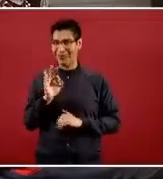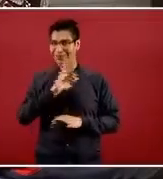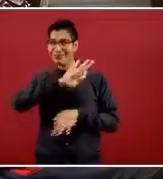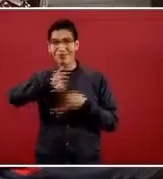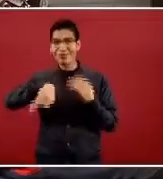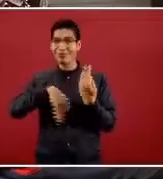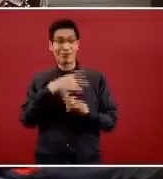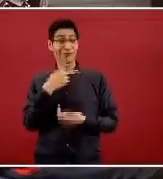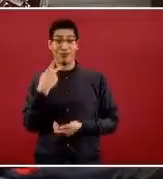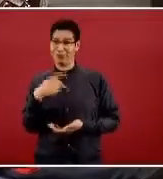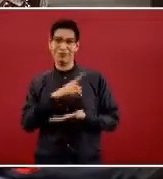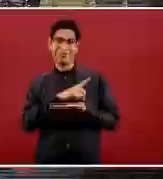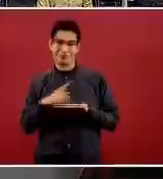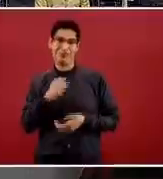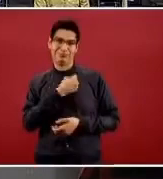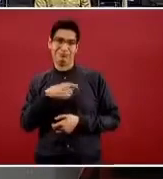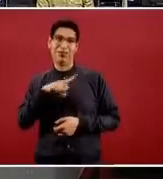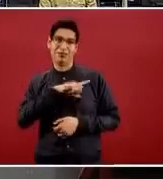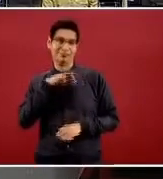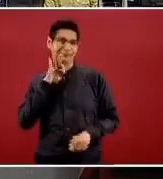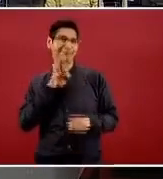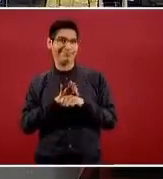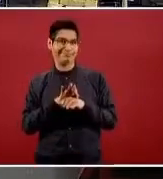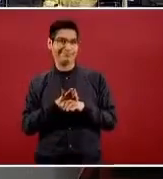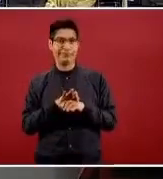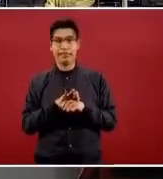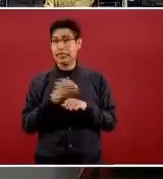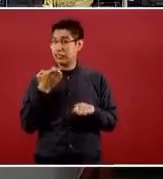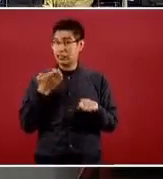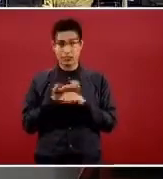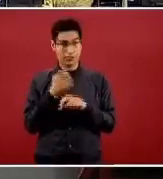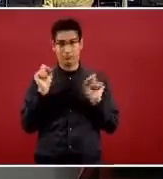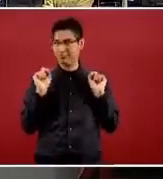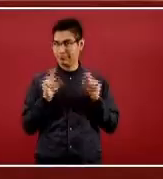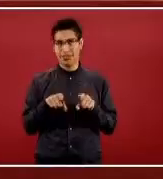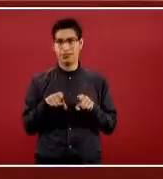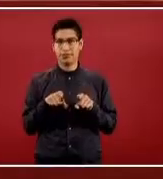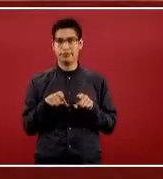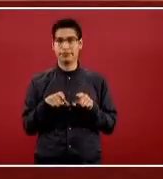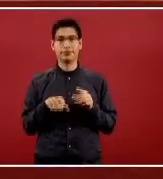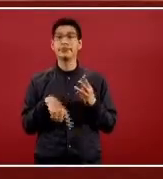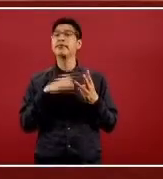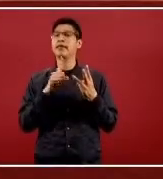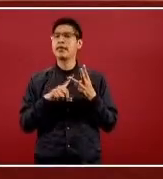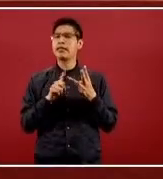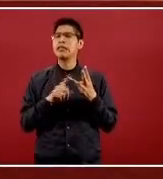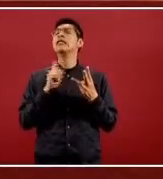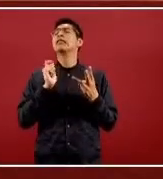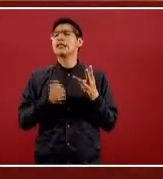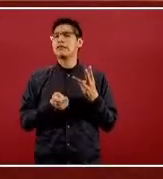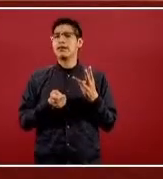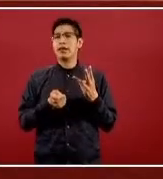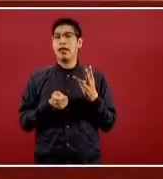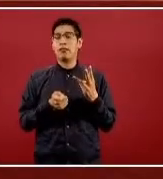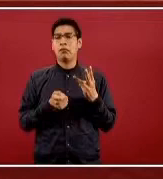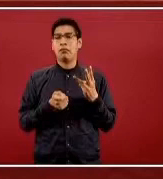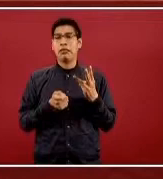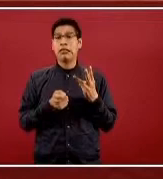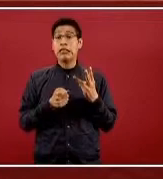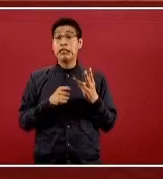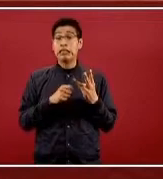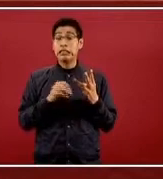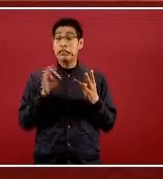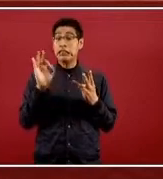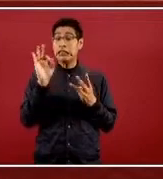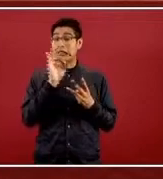servicios estatales y viceversa. La tercera fase es la utilización de